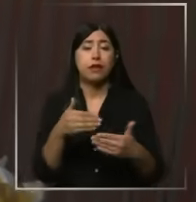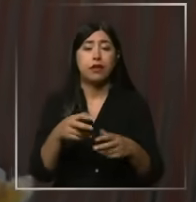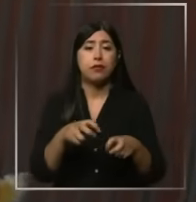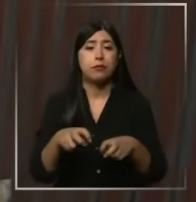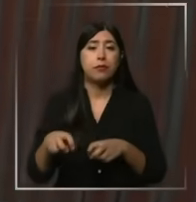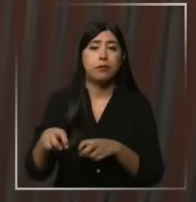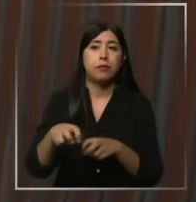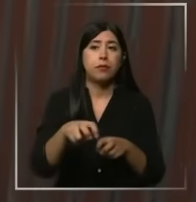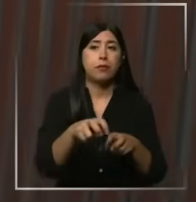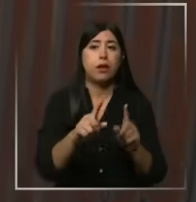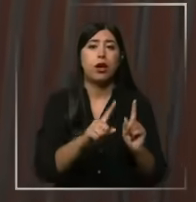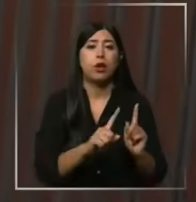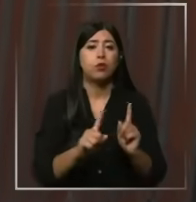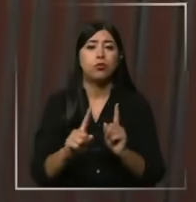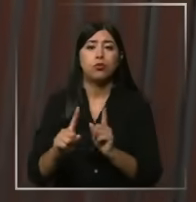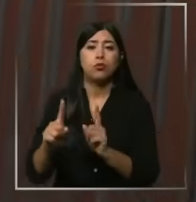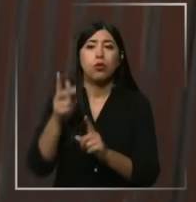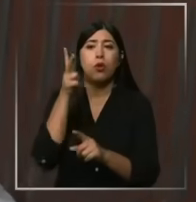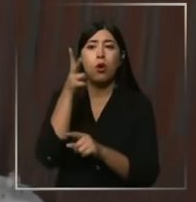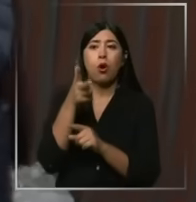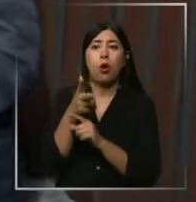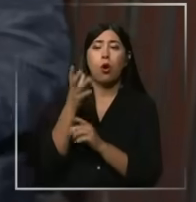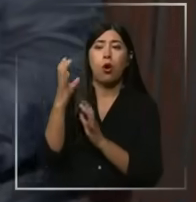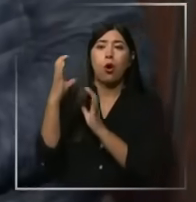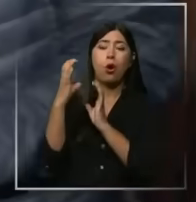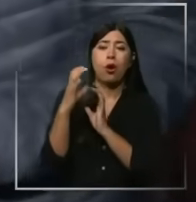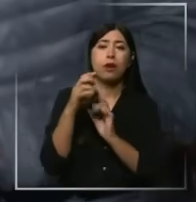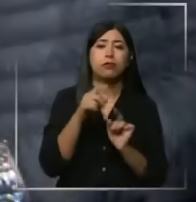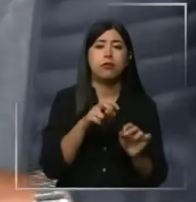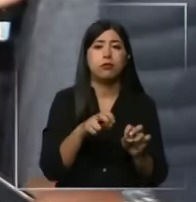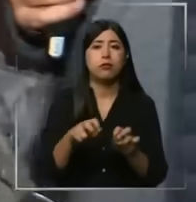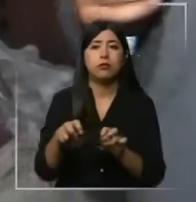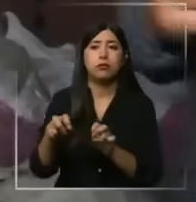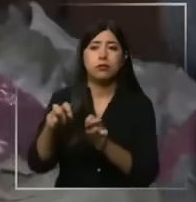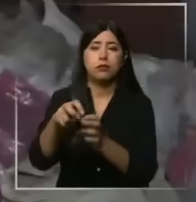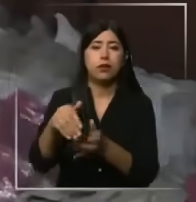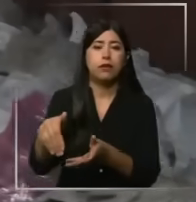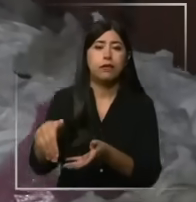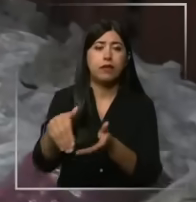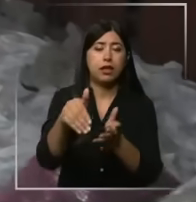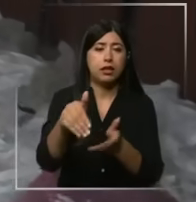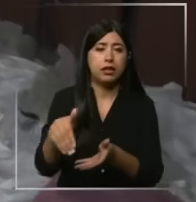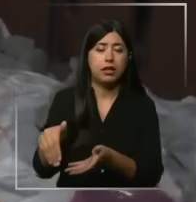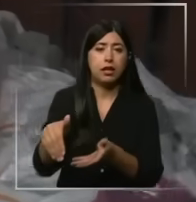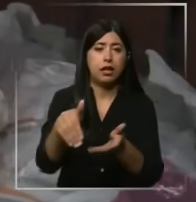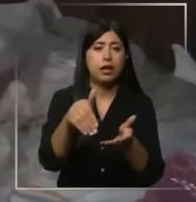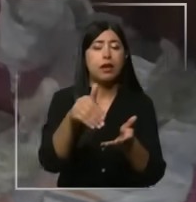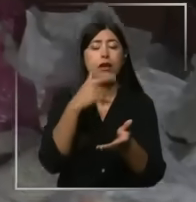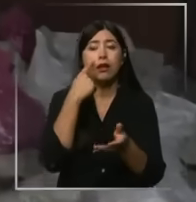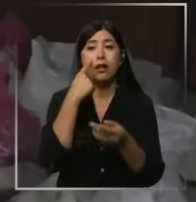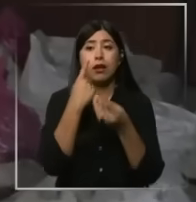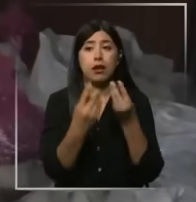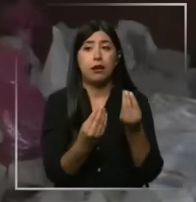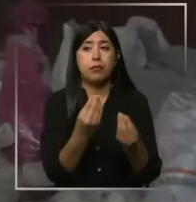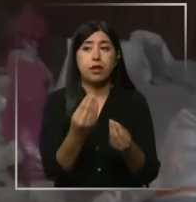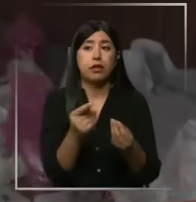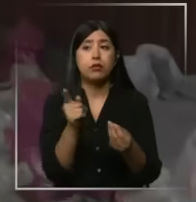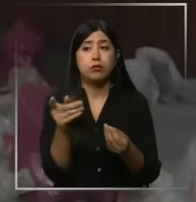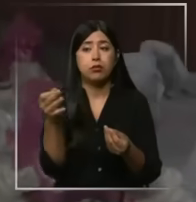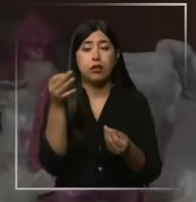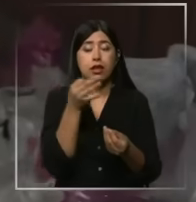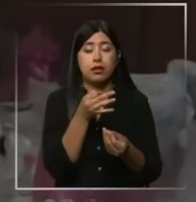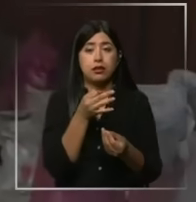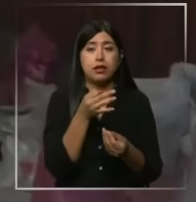Vamos a avanzar junto a Gonzalo para regresar acá a la avenida principal para ver además qué es lo que está ocurriendo. Y como tú lo mencionabas, Pati, bueno,